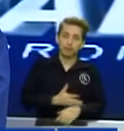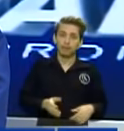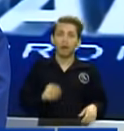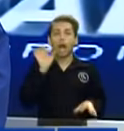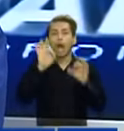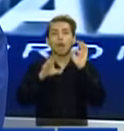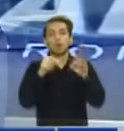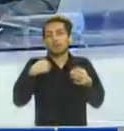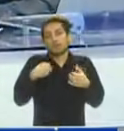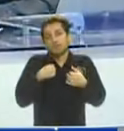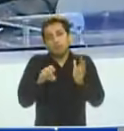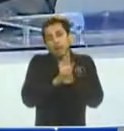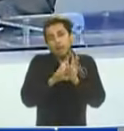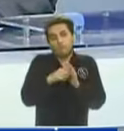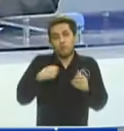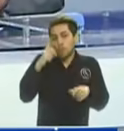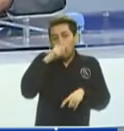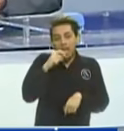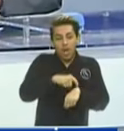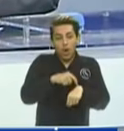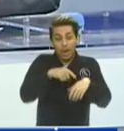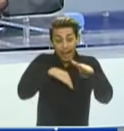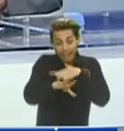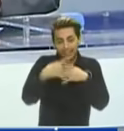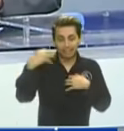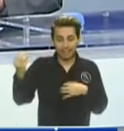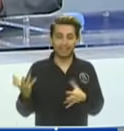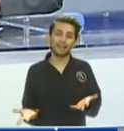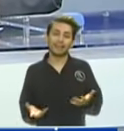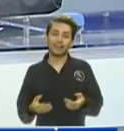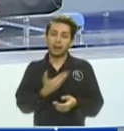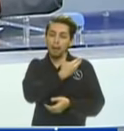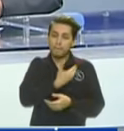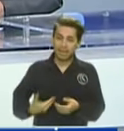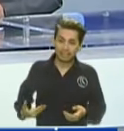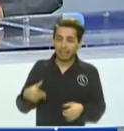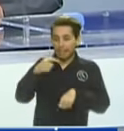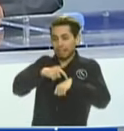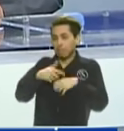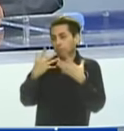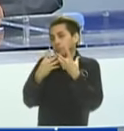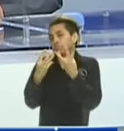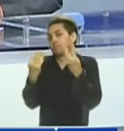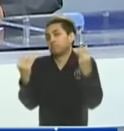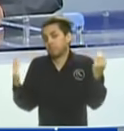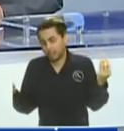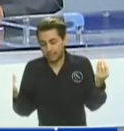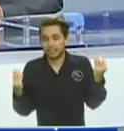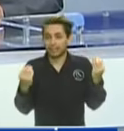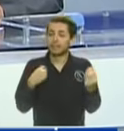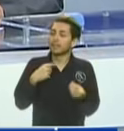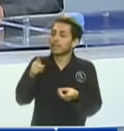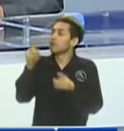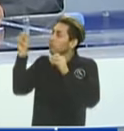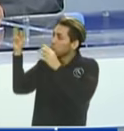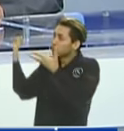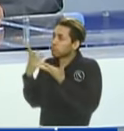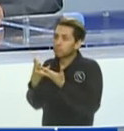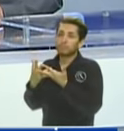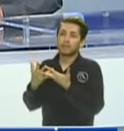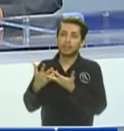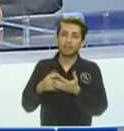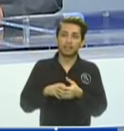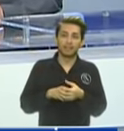que no tenemos. Señor presidente, el tiempo se nos ha ido y seguramente usted querrá tener alguna conclusión. Le pediría que básicamente... Ya no le robo más